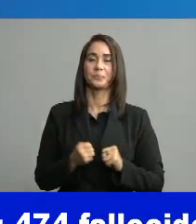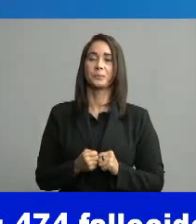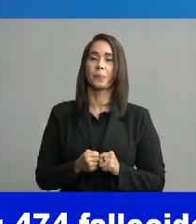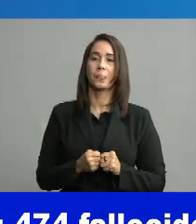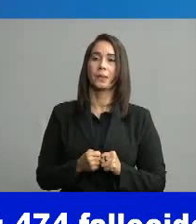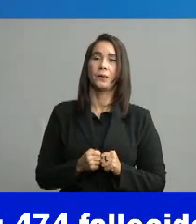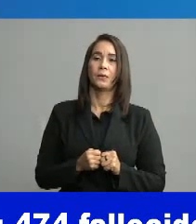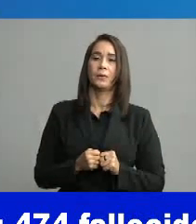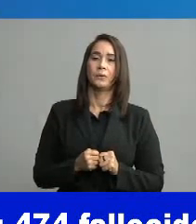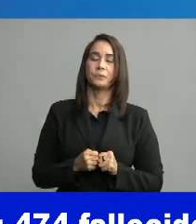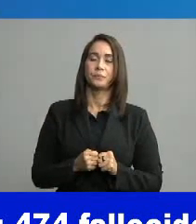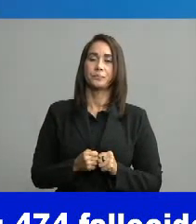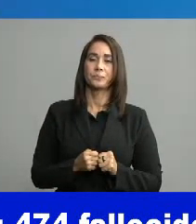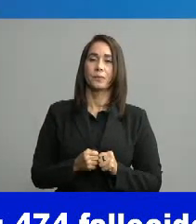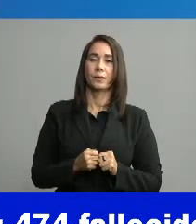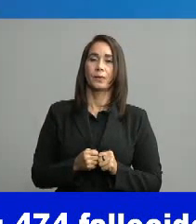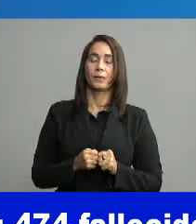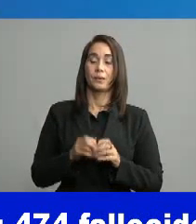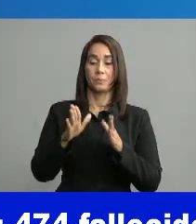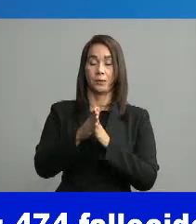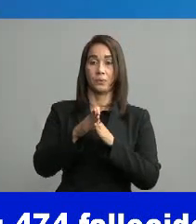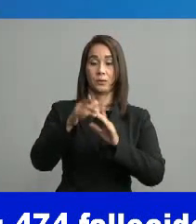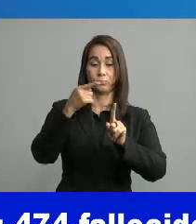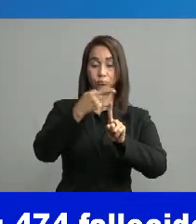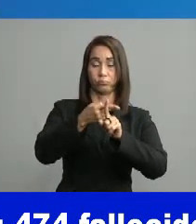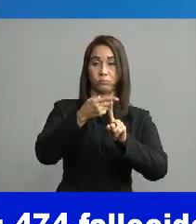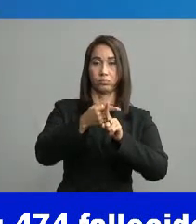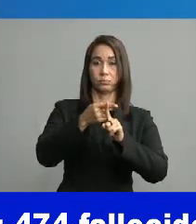Y el número de activos,